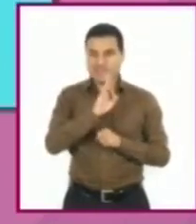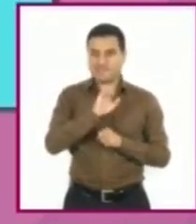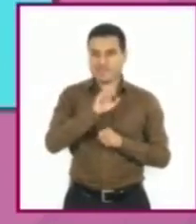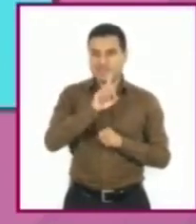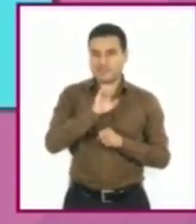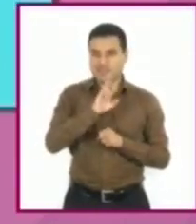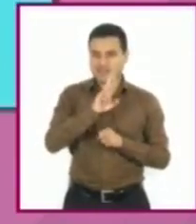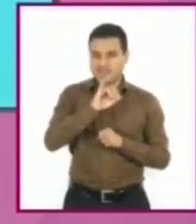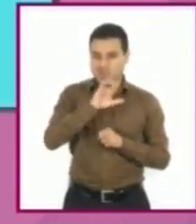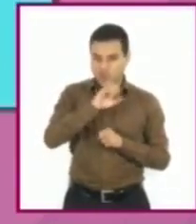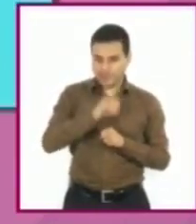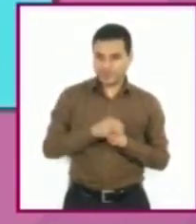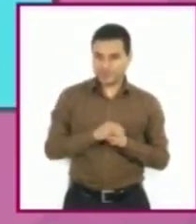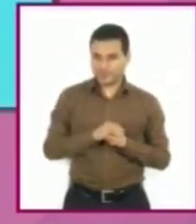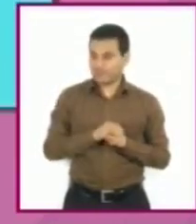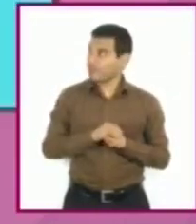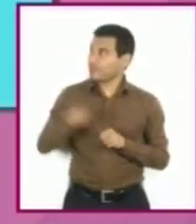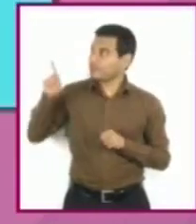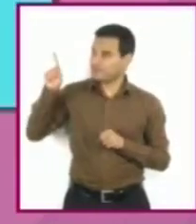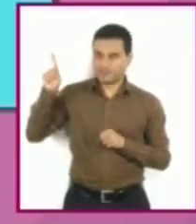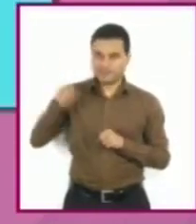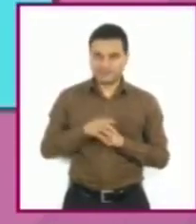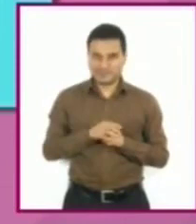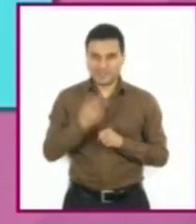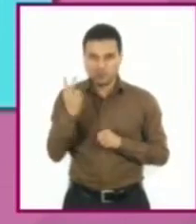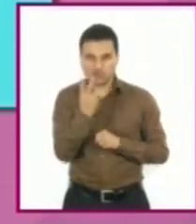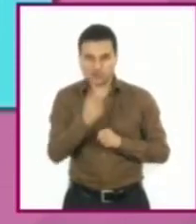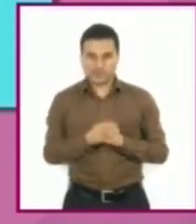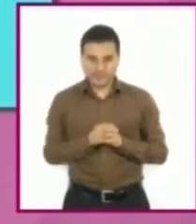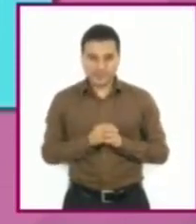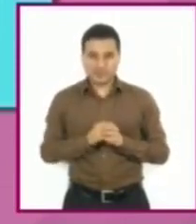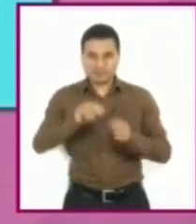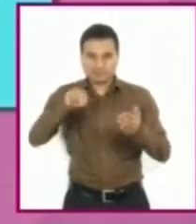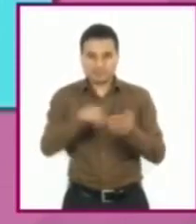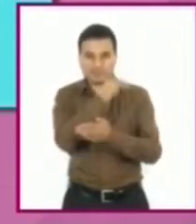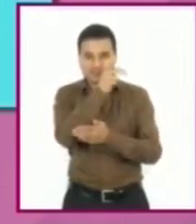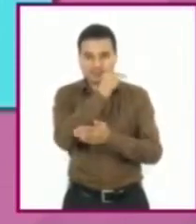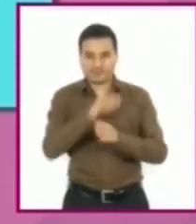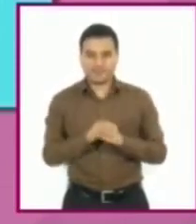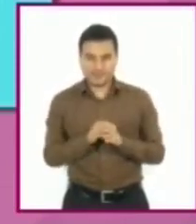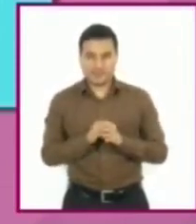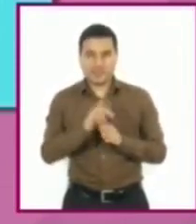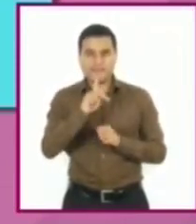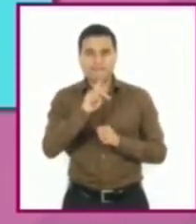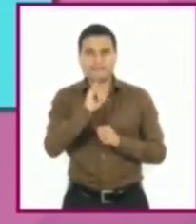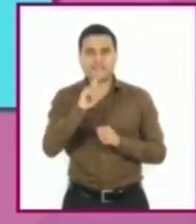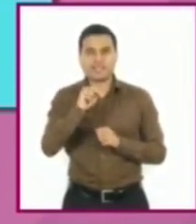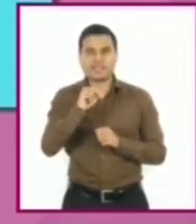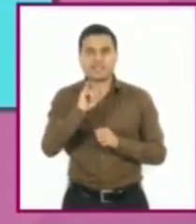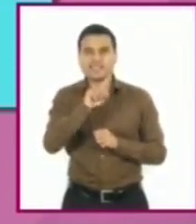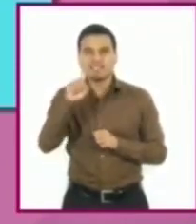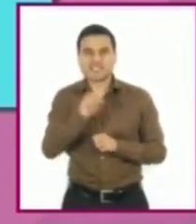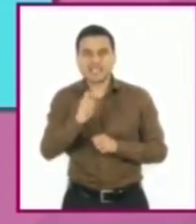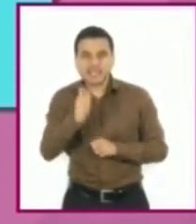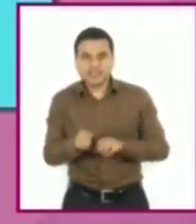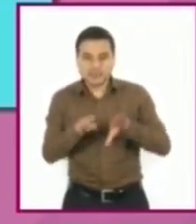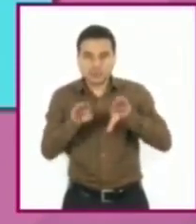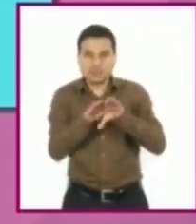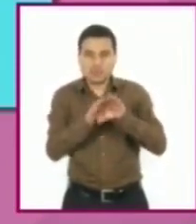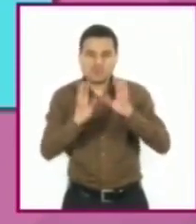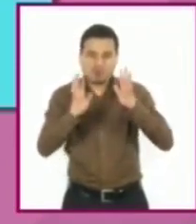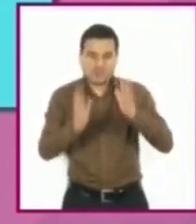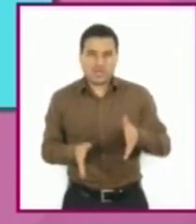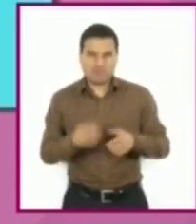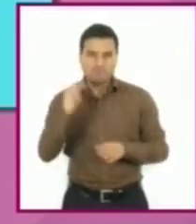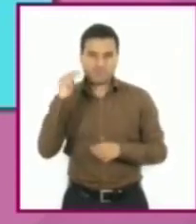Prusia firmaron en agosto de 1791 el Tratado de Pillnitz, en el cual se comprometieron a intervenir a favor